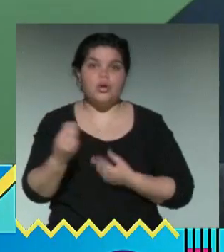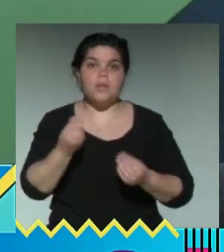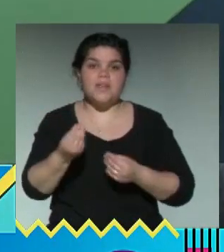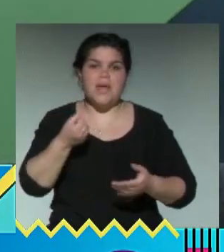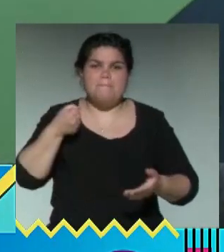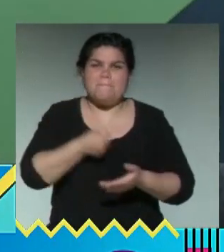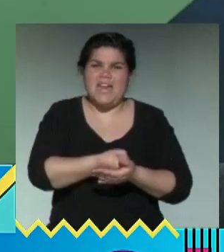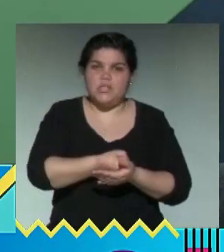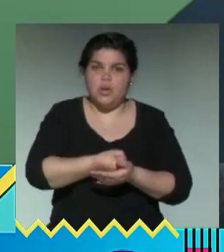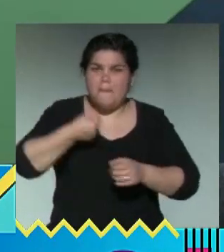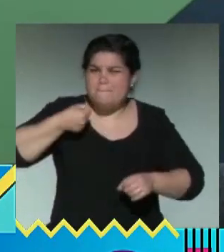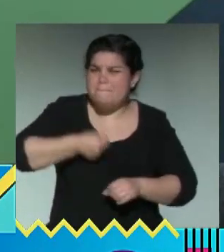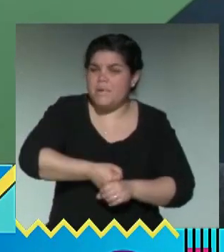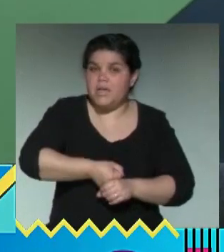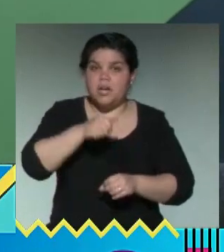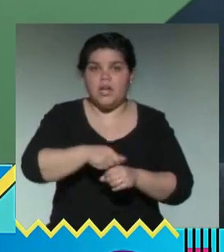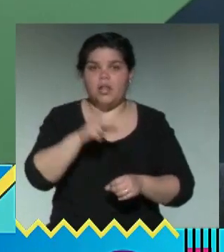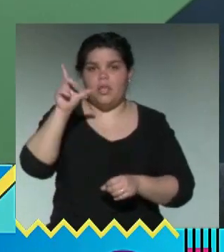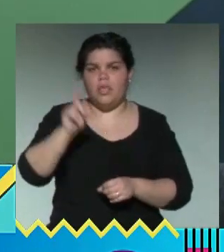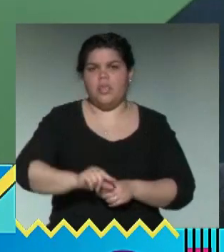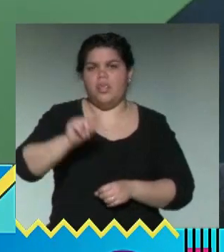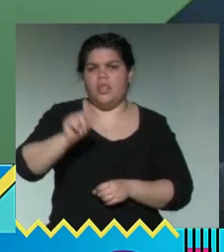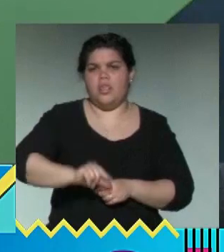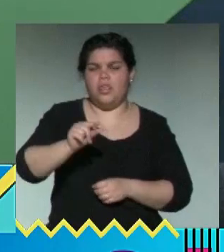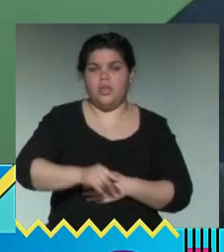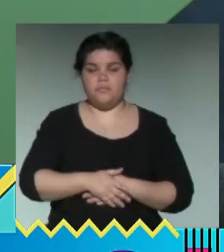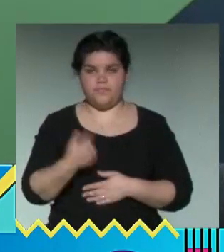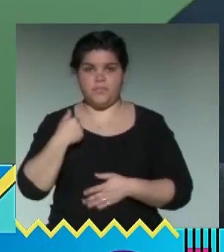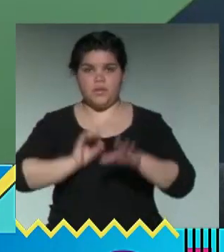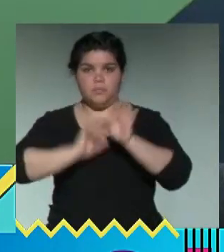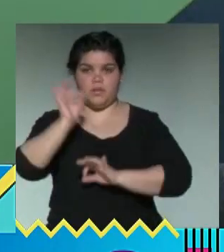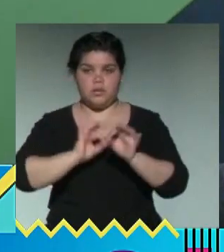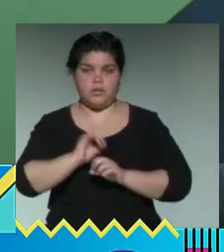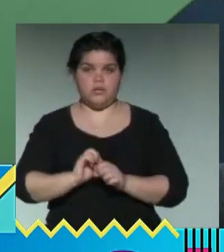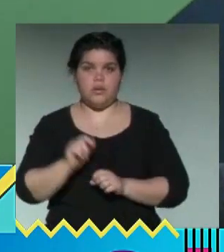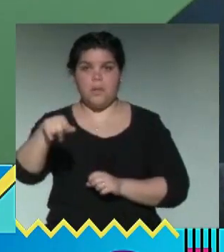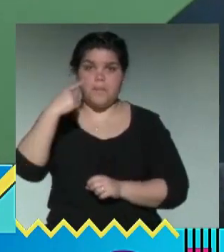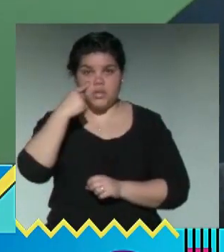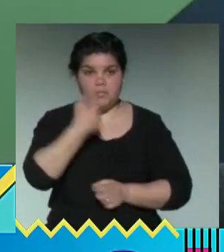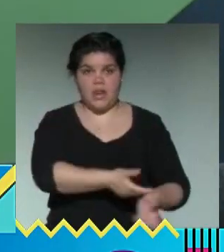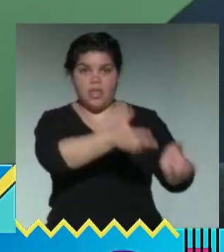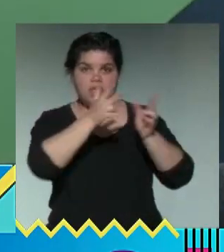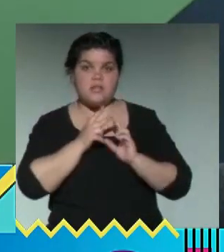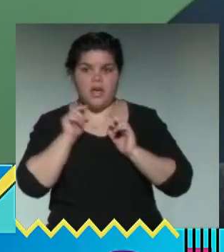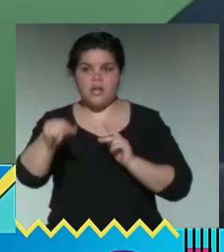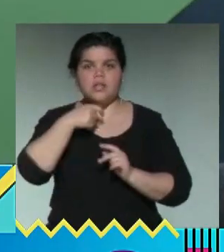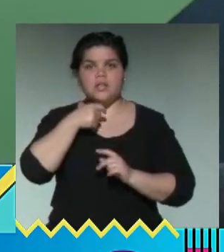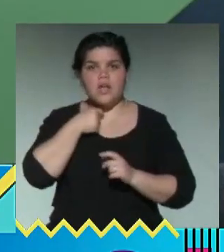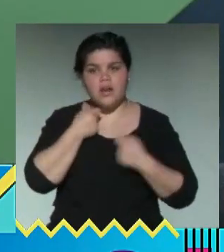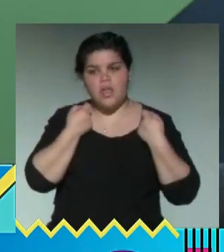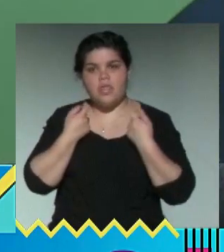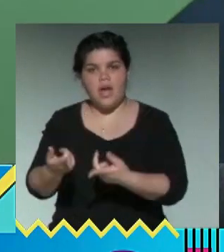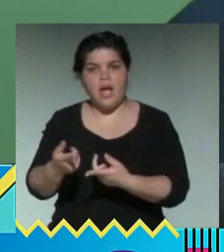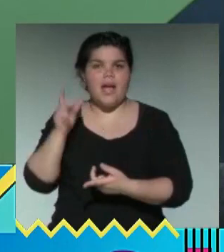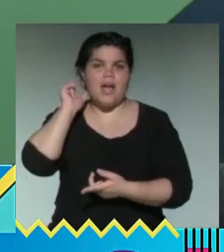de energía. En barrios donde estoy trabajando con el proyecto, desde la municipalidad me dicen, por más que nos encantaría llevarle el servicio de gas o